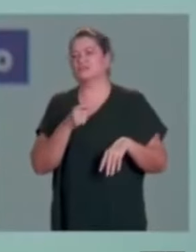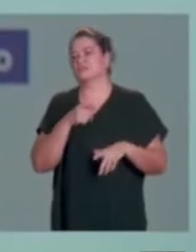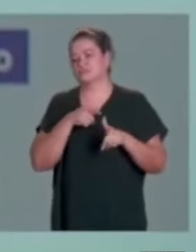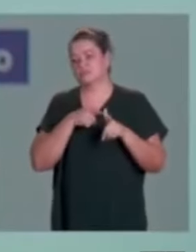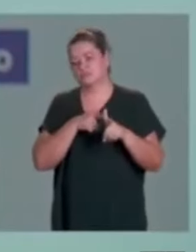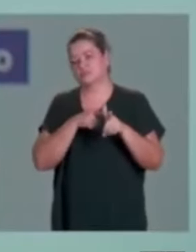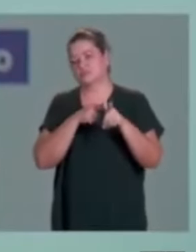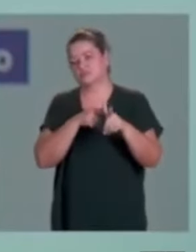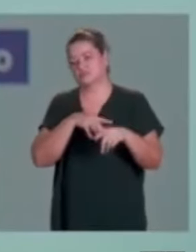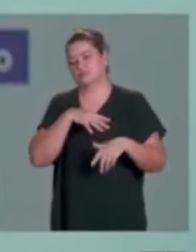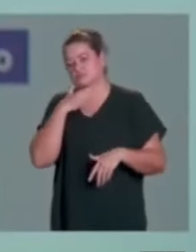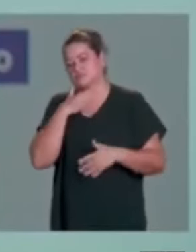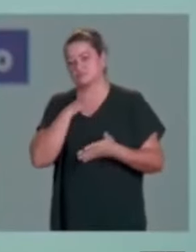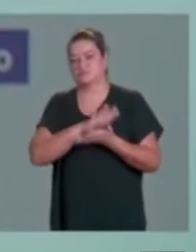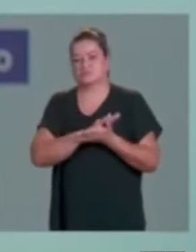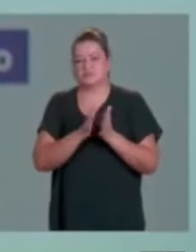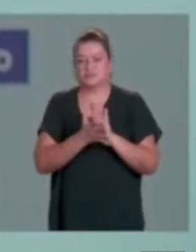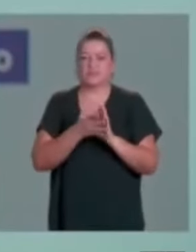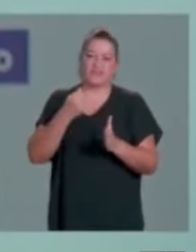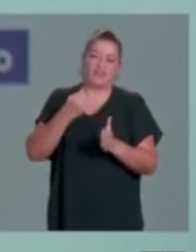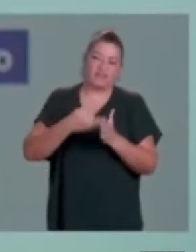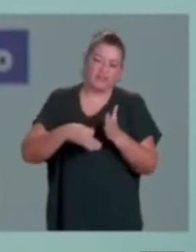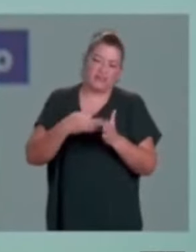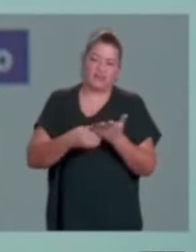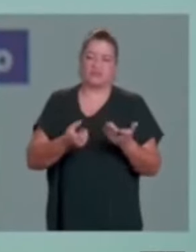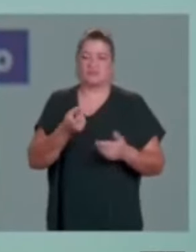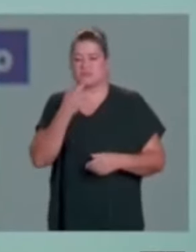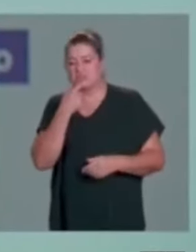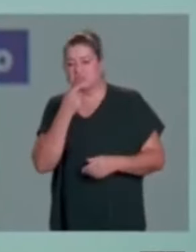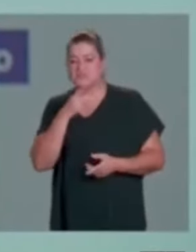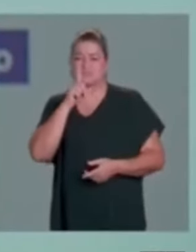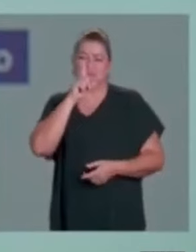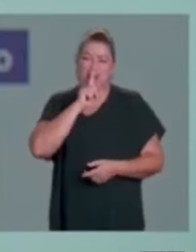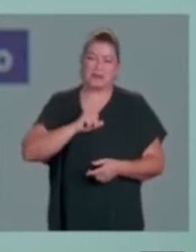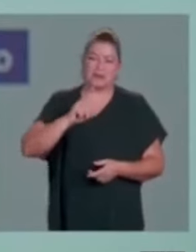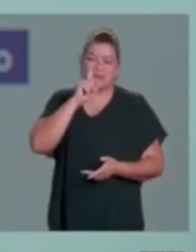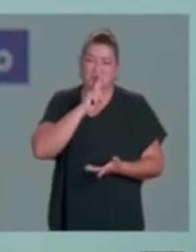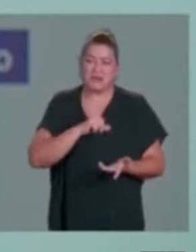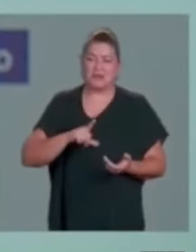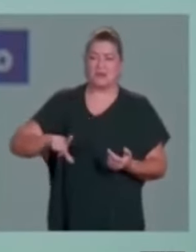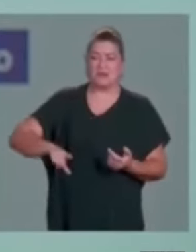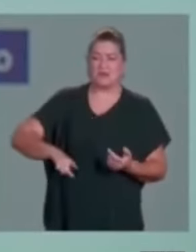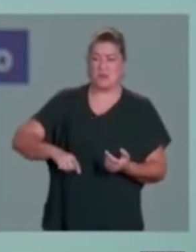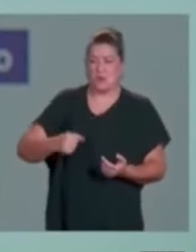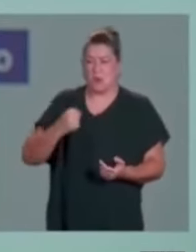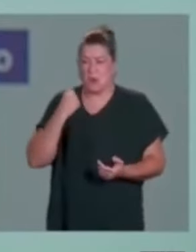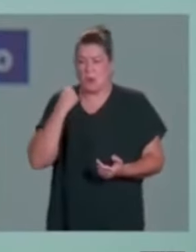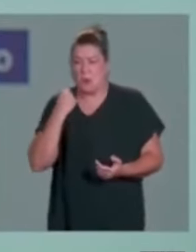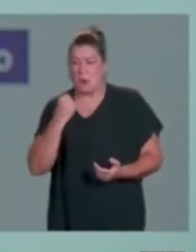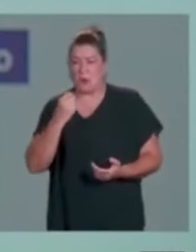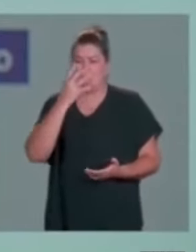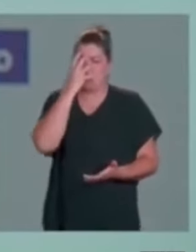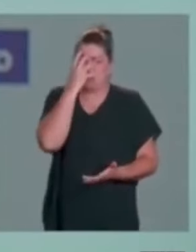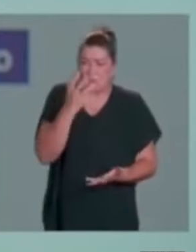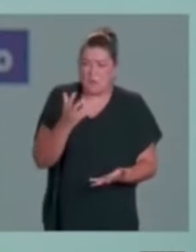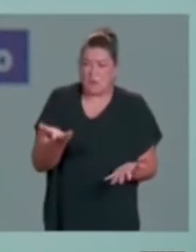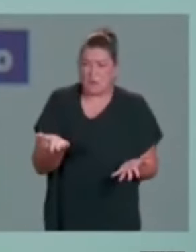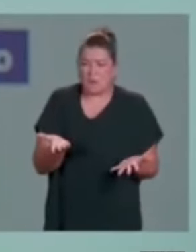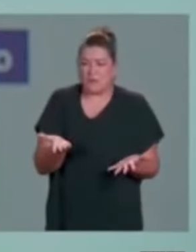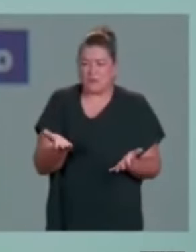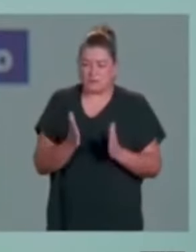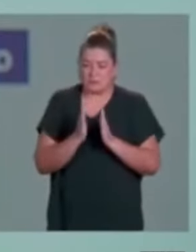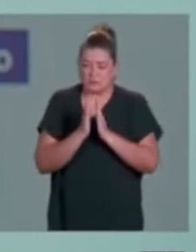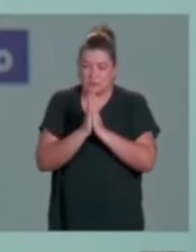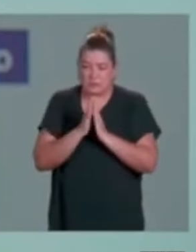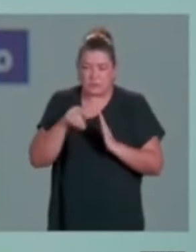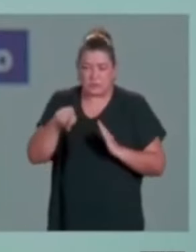violencia, la falta de medicamentos, las mentiras, el autoritarismo. Despierta,